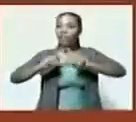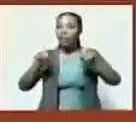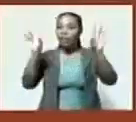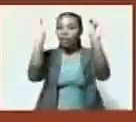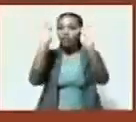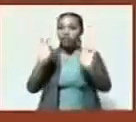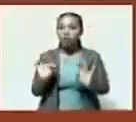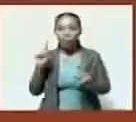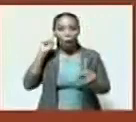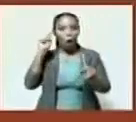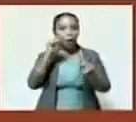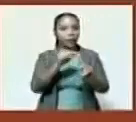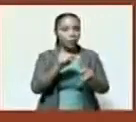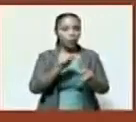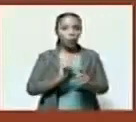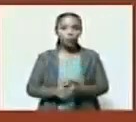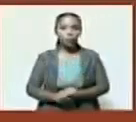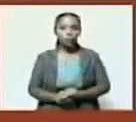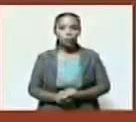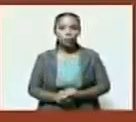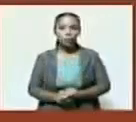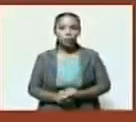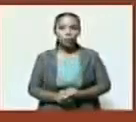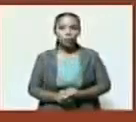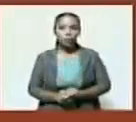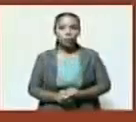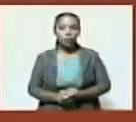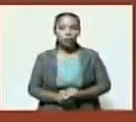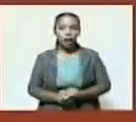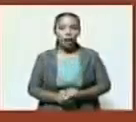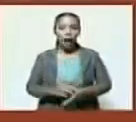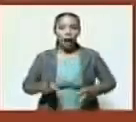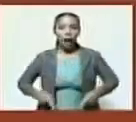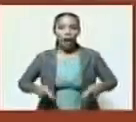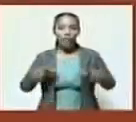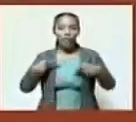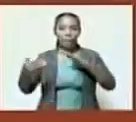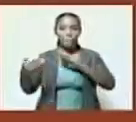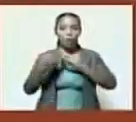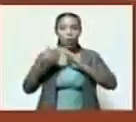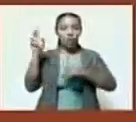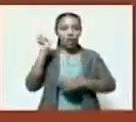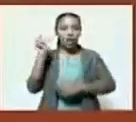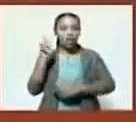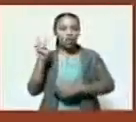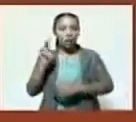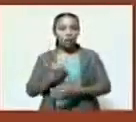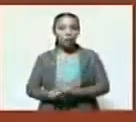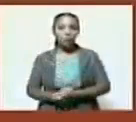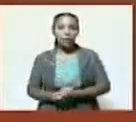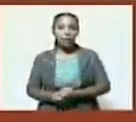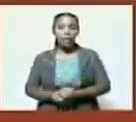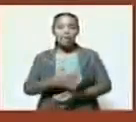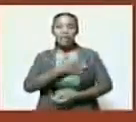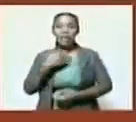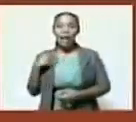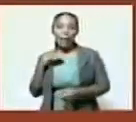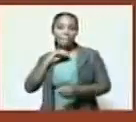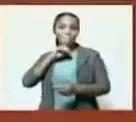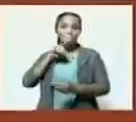maneras a la vida nacional. Se pretende colombianizar